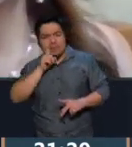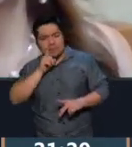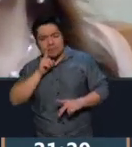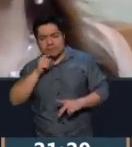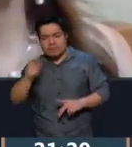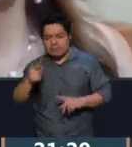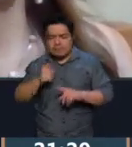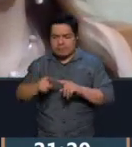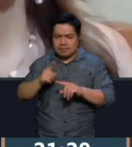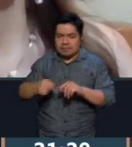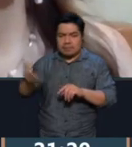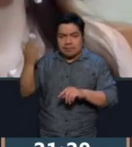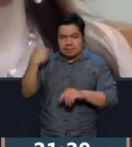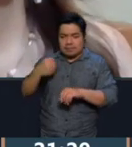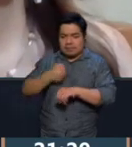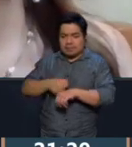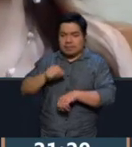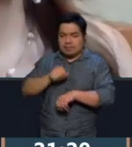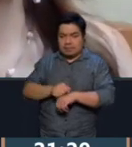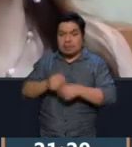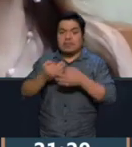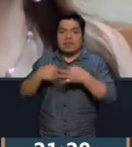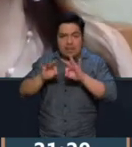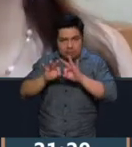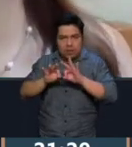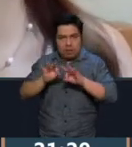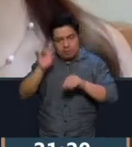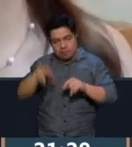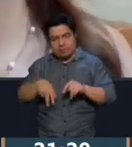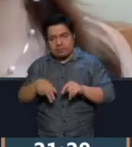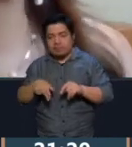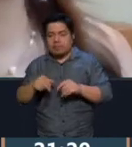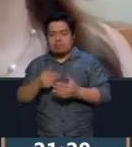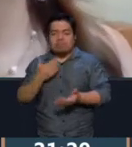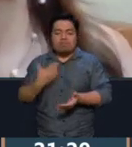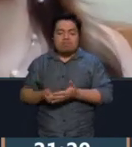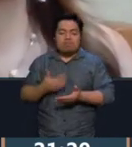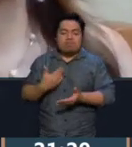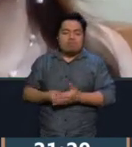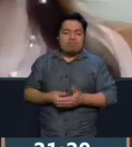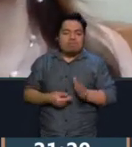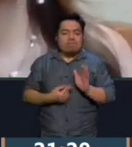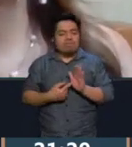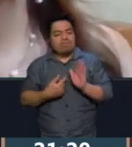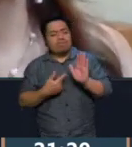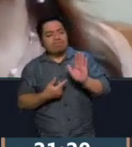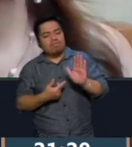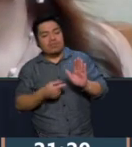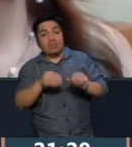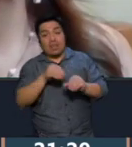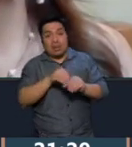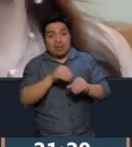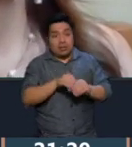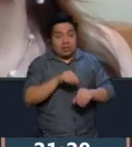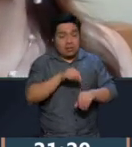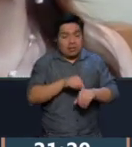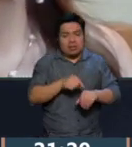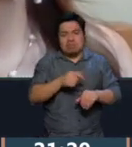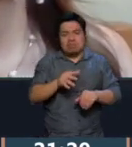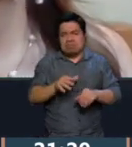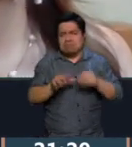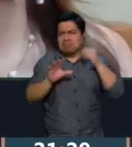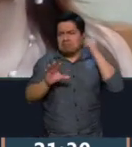que comentamos la semana pasada, que eso era lo importante de esta reforma. Poner las cosas en su justa dimensión. Las cuentas inactivas representan menos